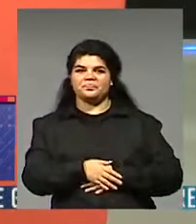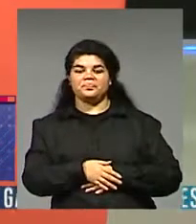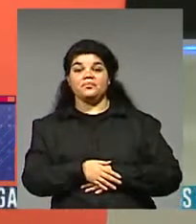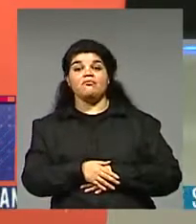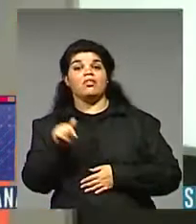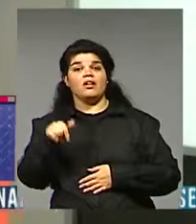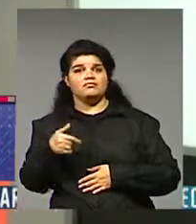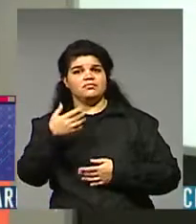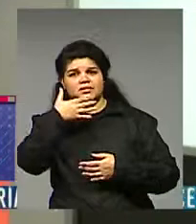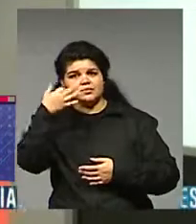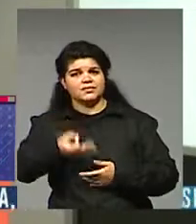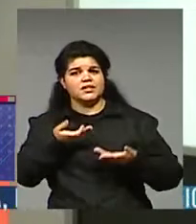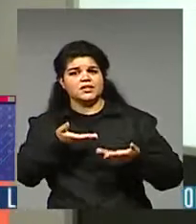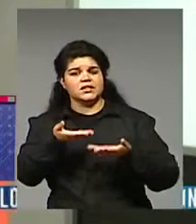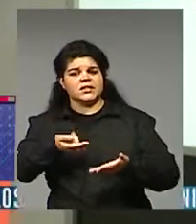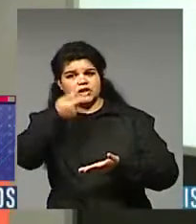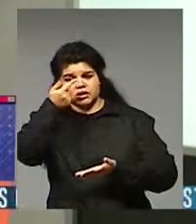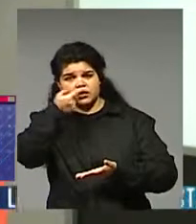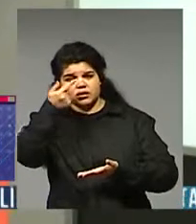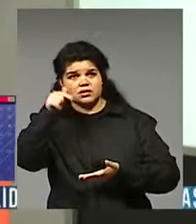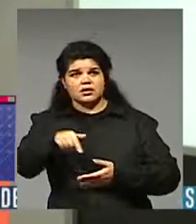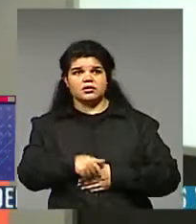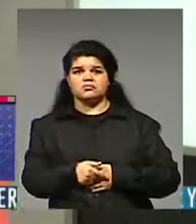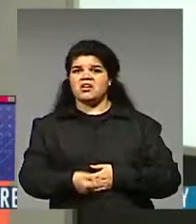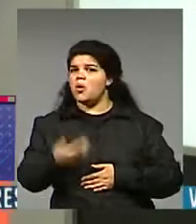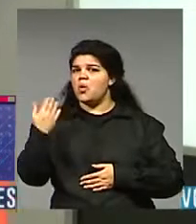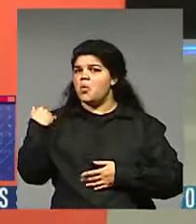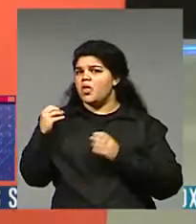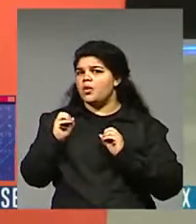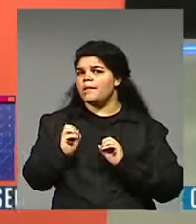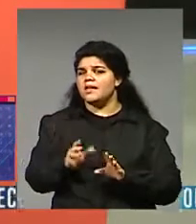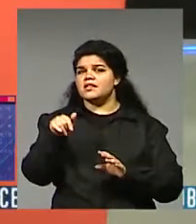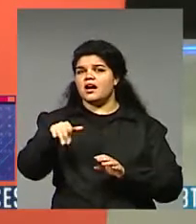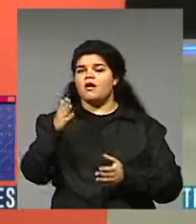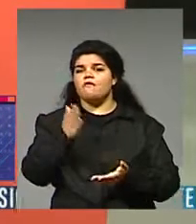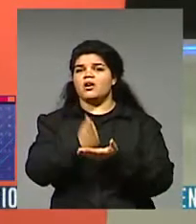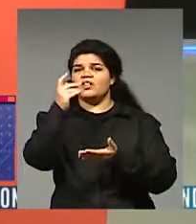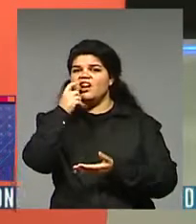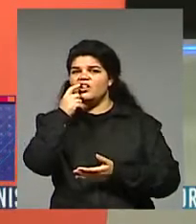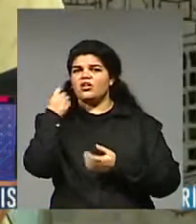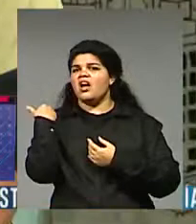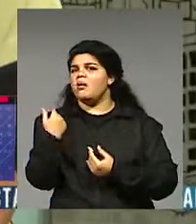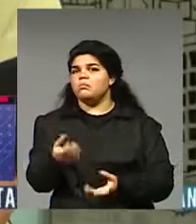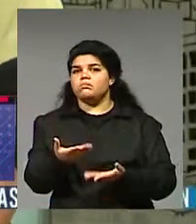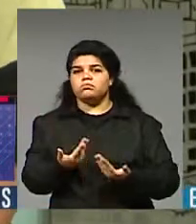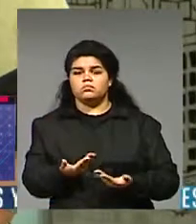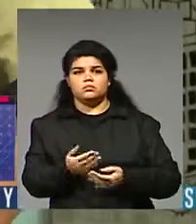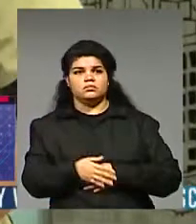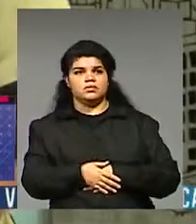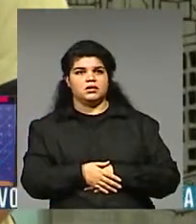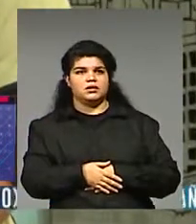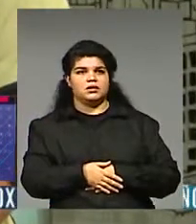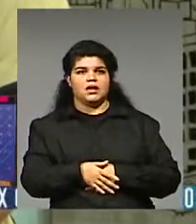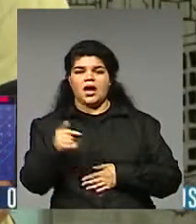es realmente un servicio muy interesante. ¿Desde cuándo está ese servicio aquí en la Facultad de Odontología? En la Facultad de Odontología está